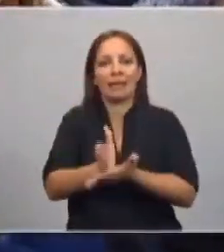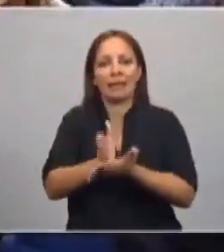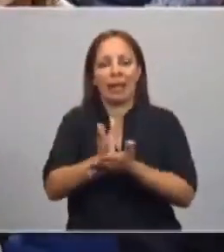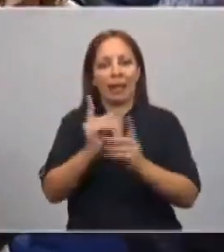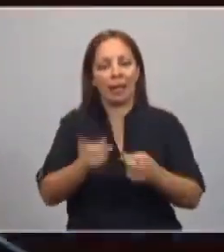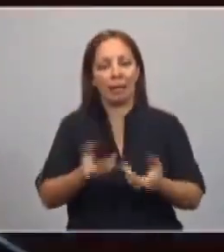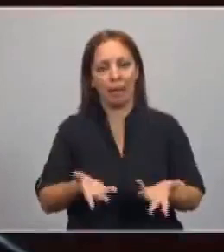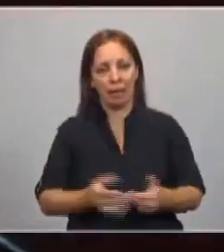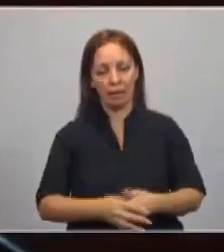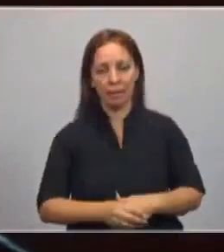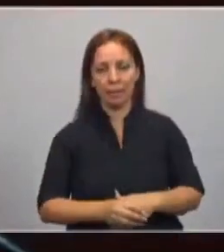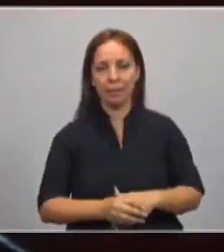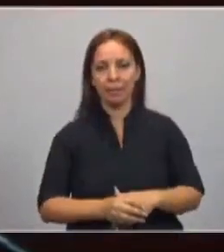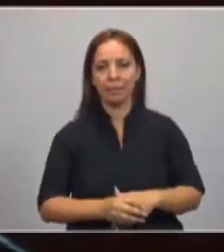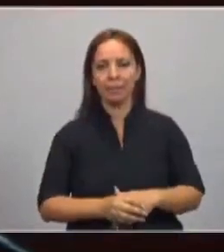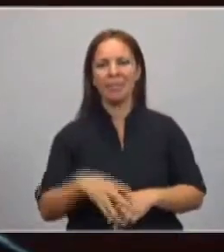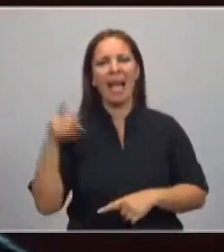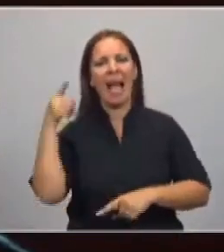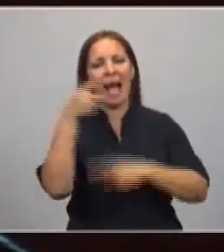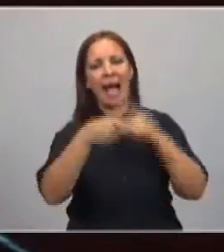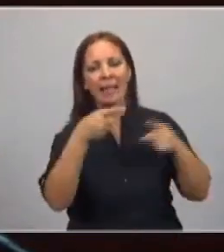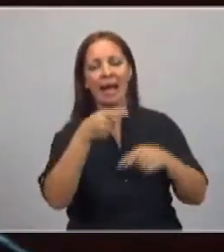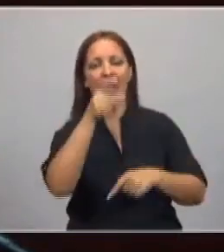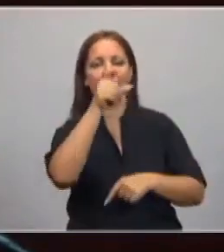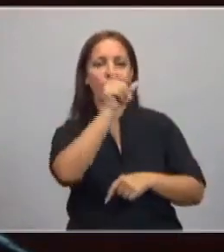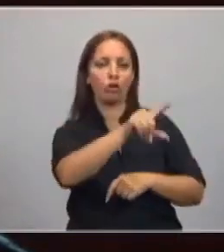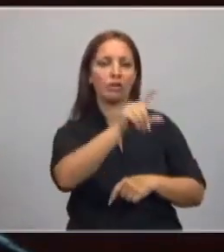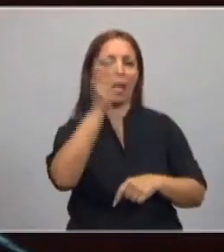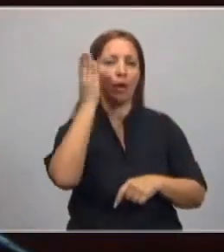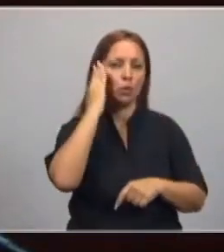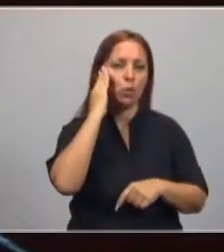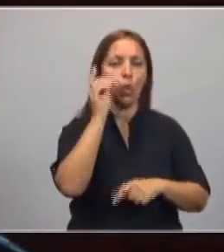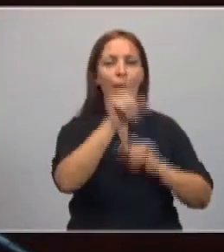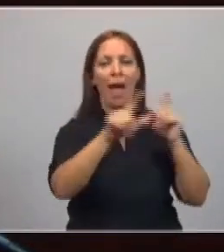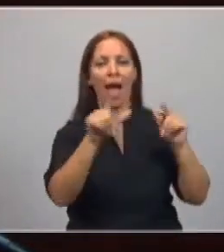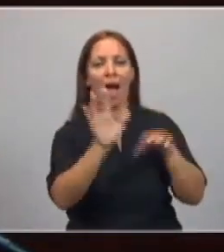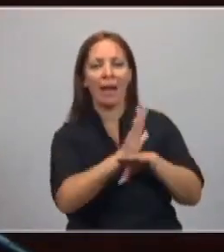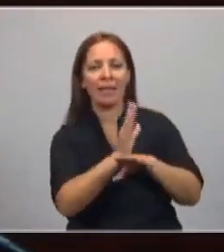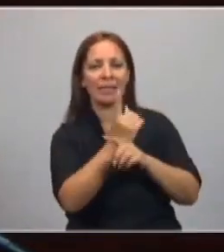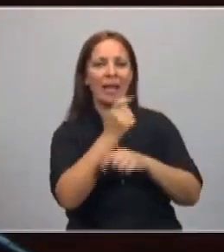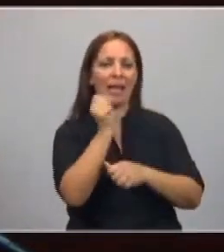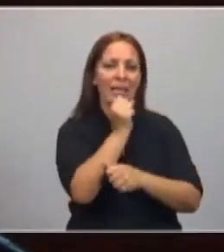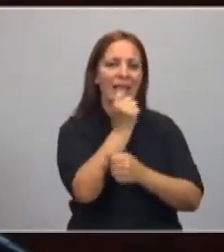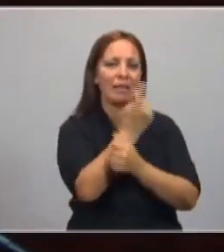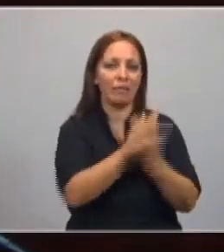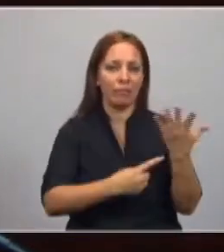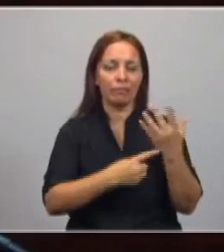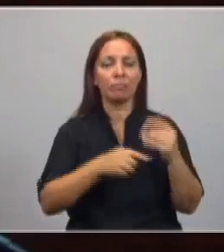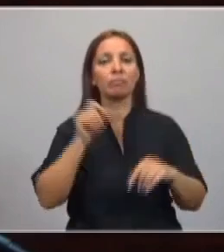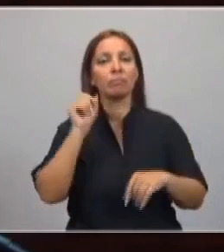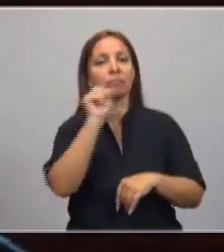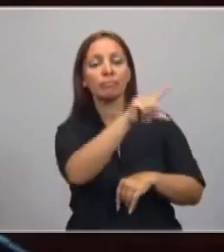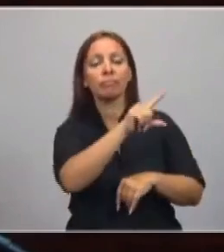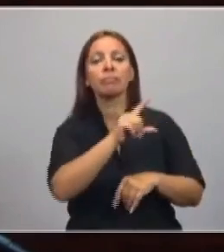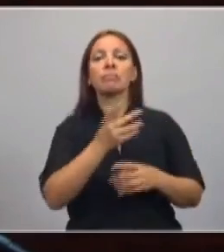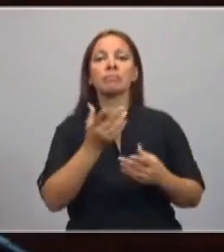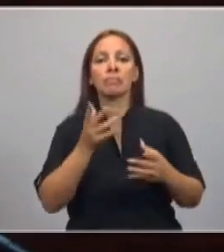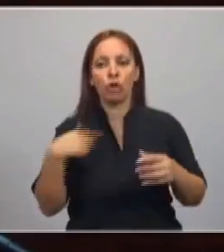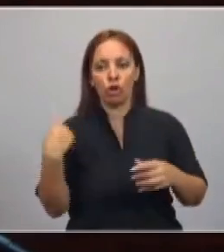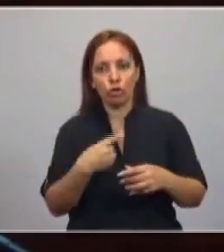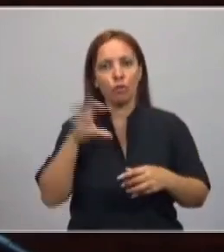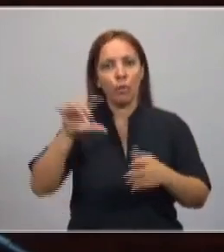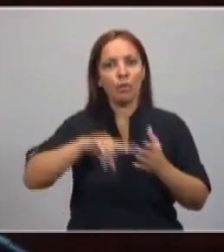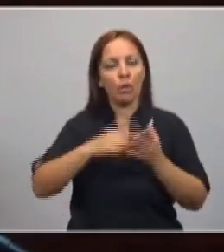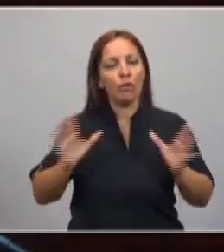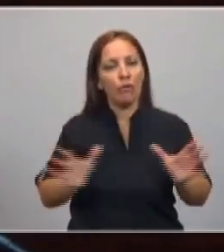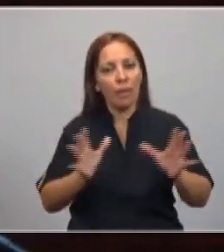Frente al ataque a la cultura y a los artistas, el gobierno provincial impulsa políticas de protección y fomento de la cultura,